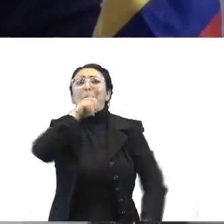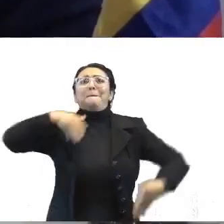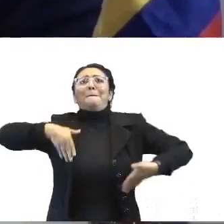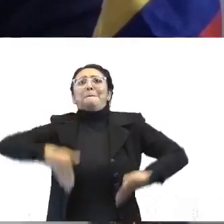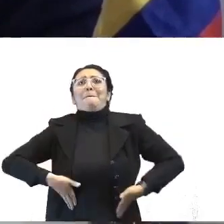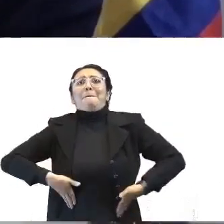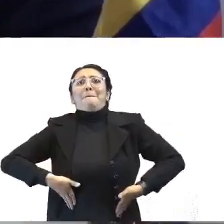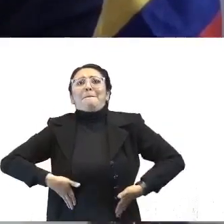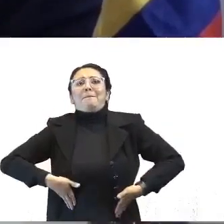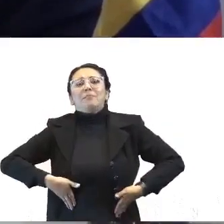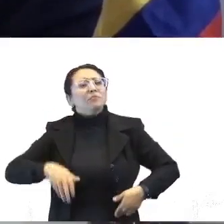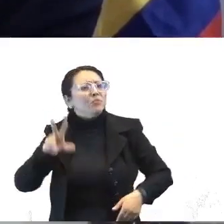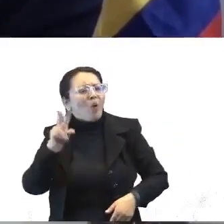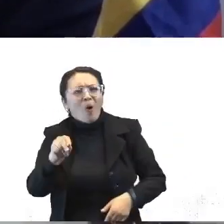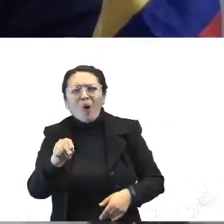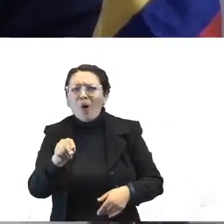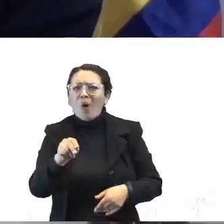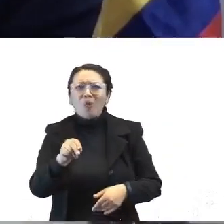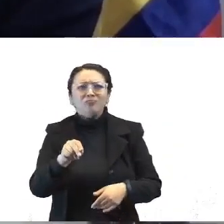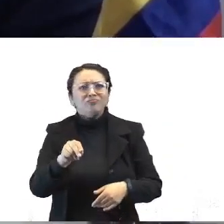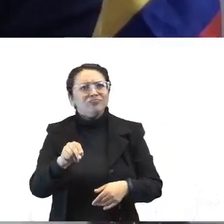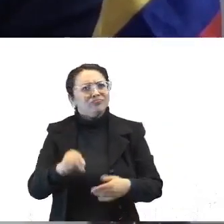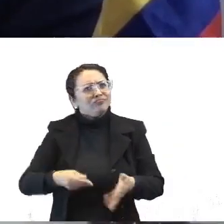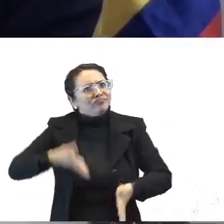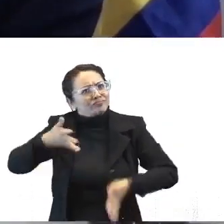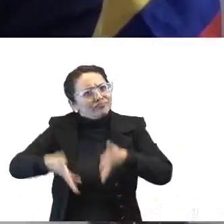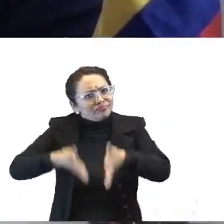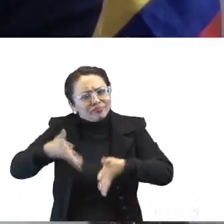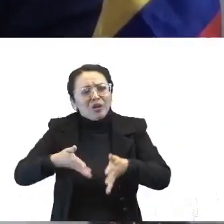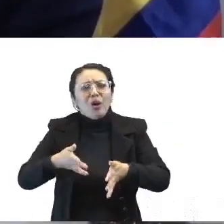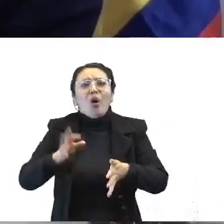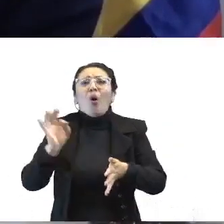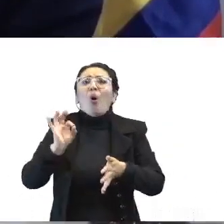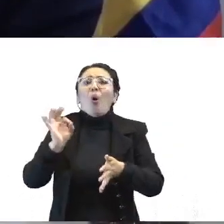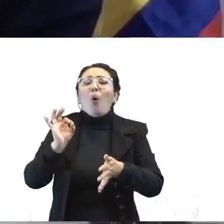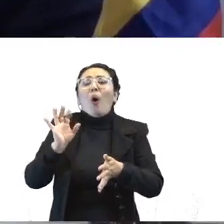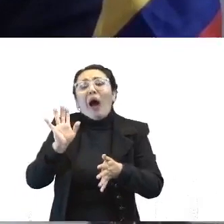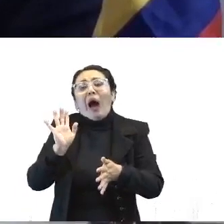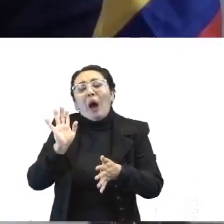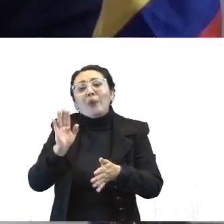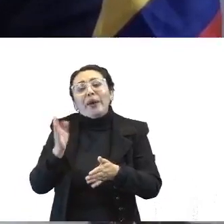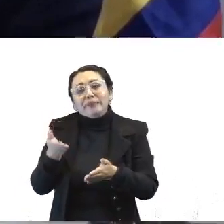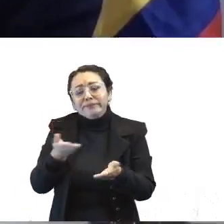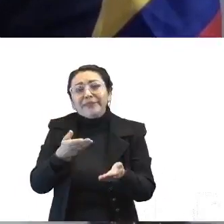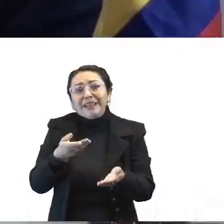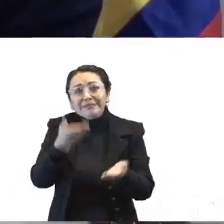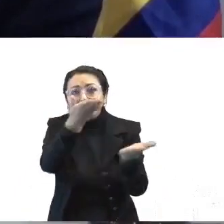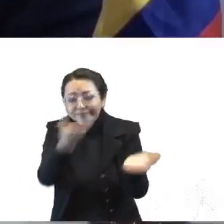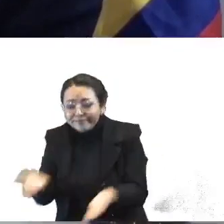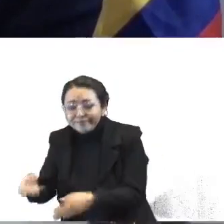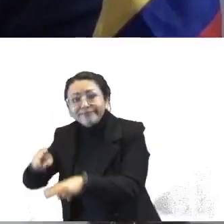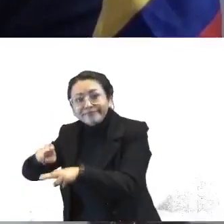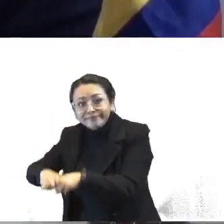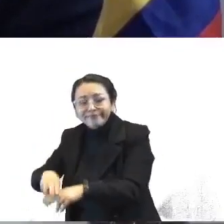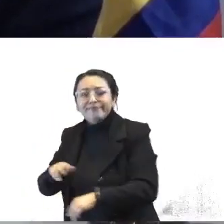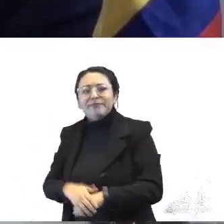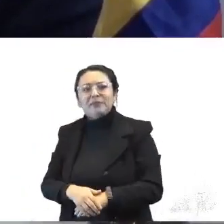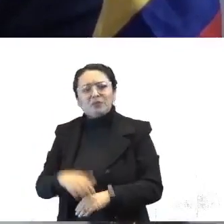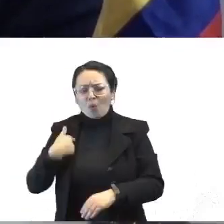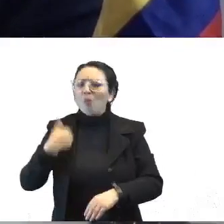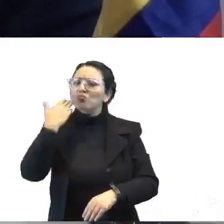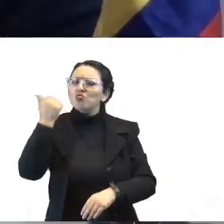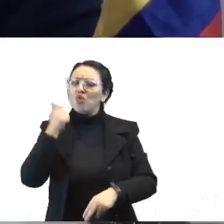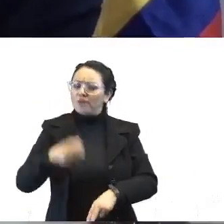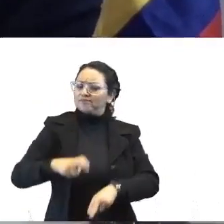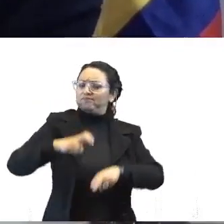que silenciarse, o tenga que seguir cediendo la silla. Ya es hora, mujeres, de ocupar las sillas